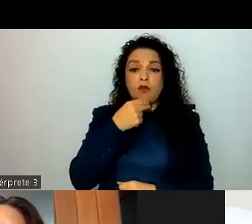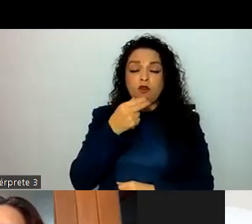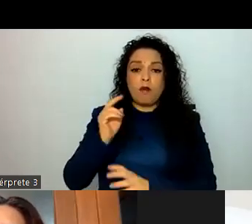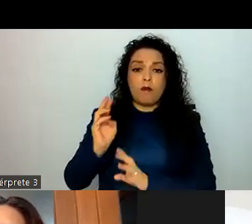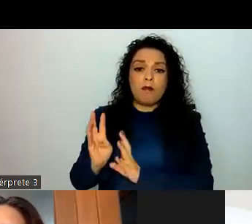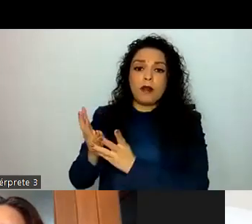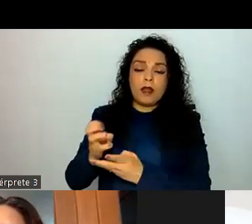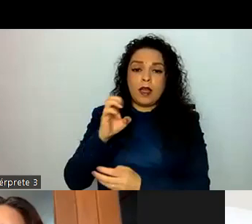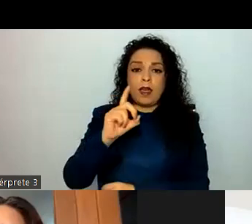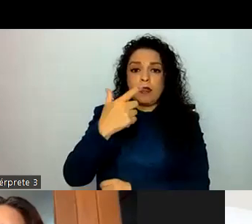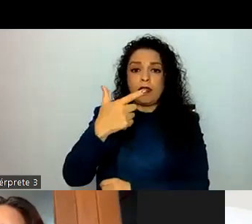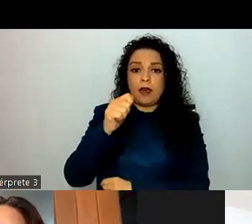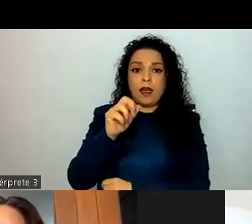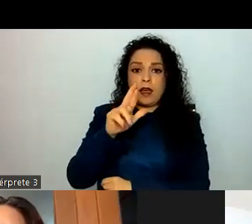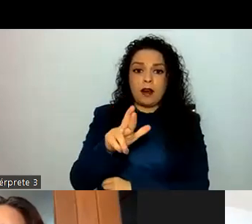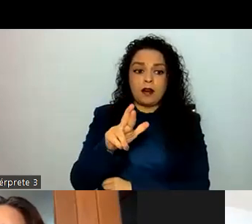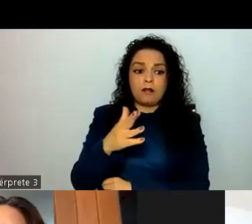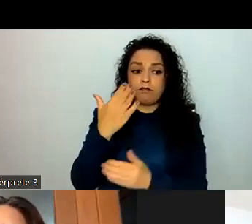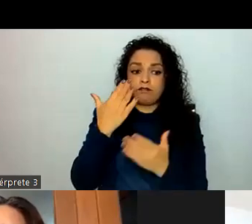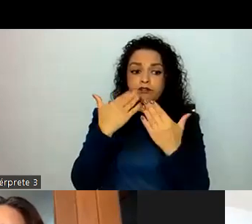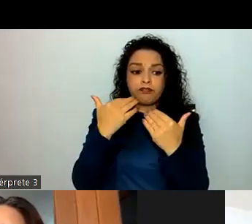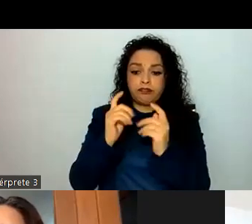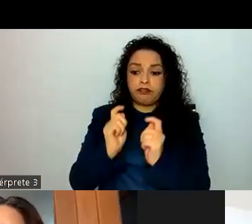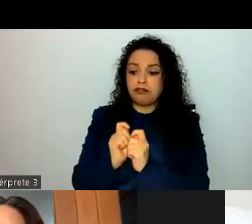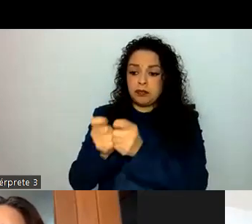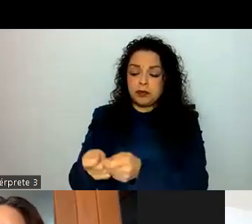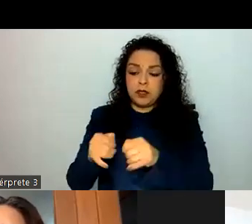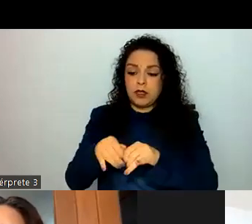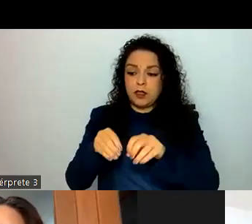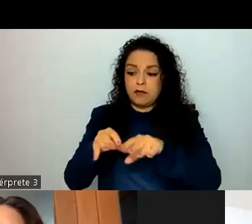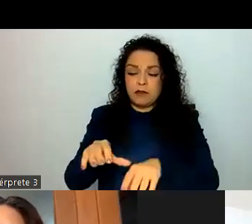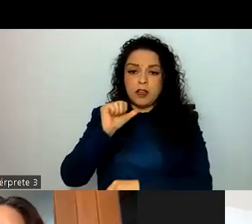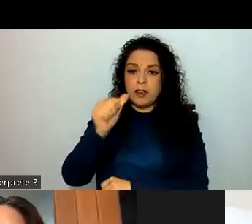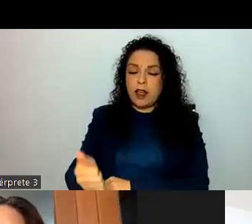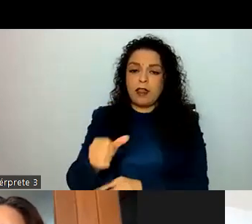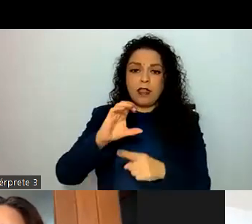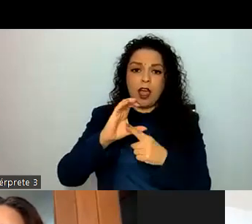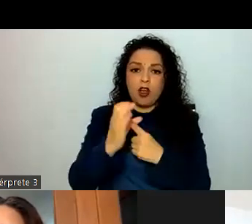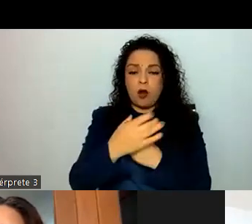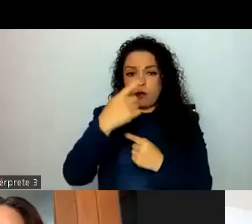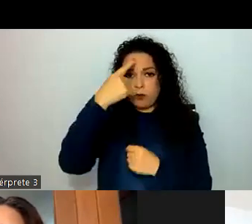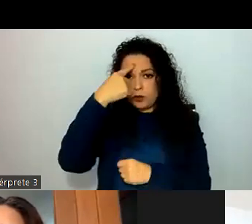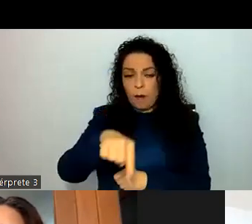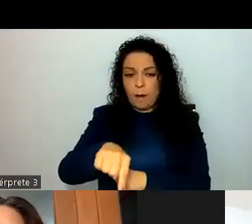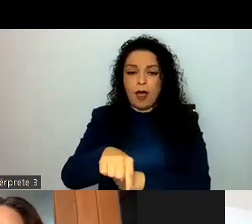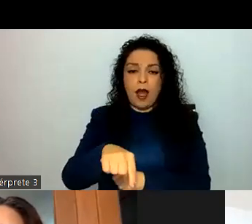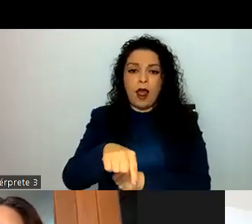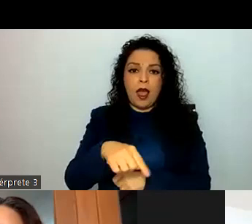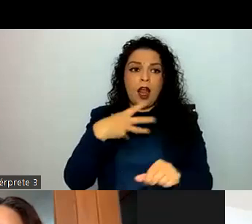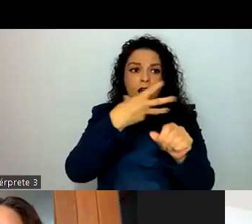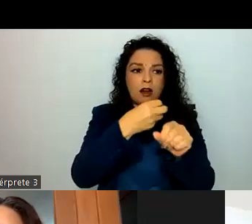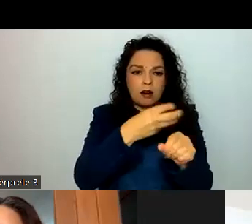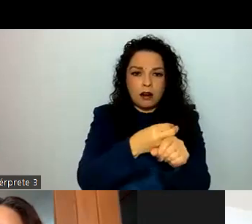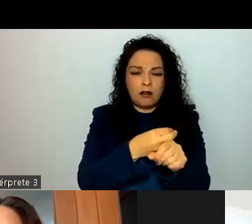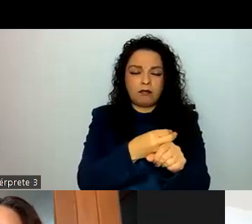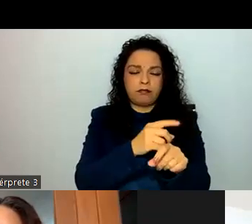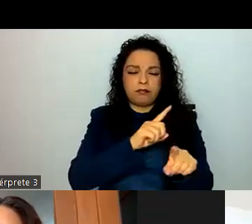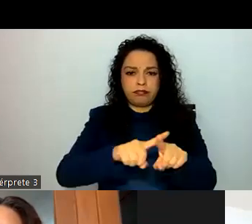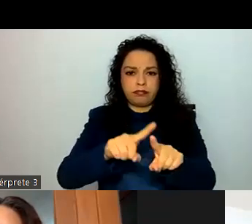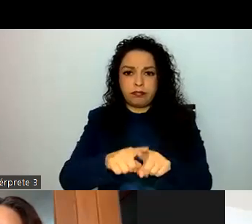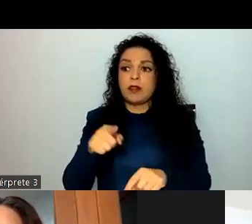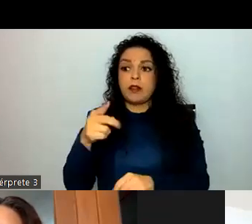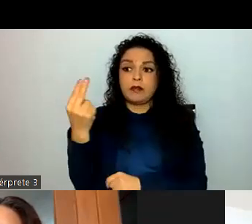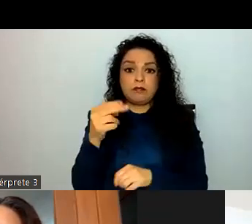Edgar Tongui no remitió ninguna información a la Comisión de Reconstrucción en cuanto a la información requerida por el